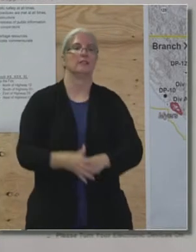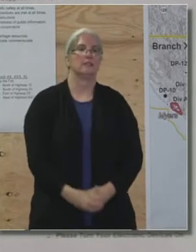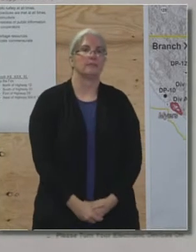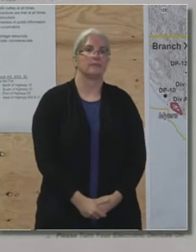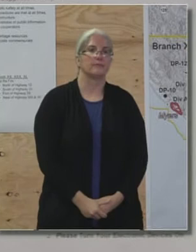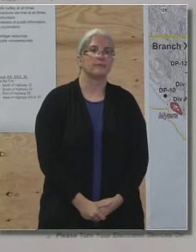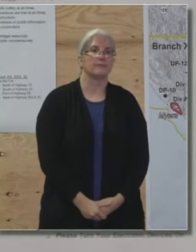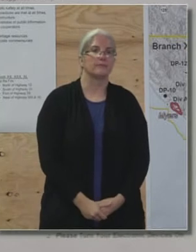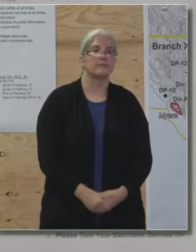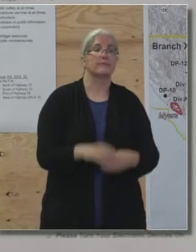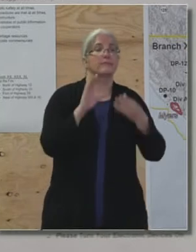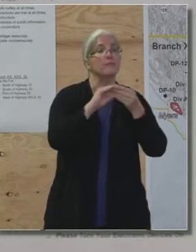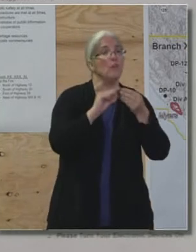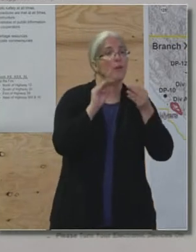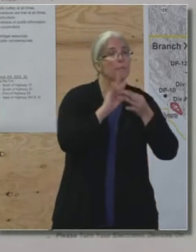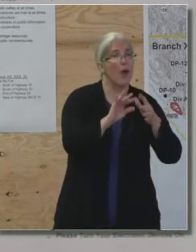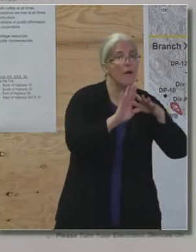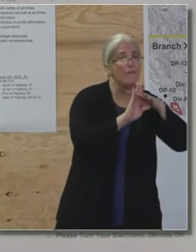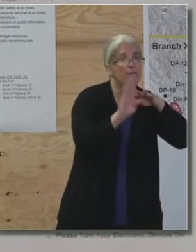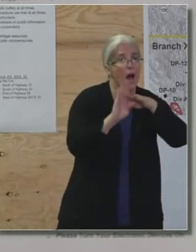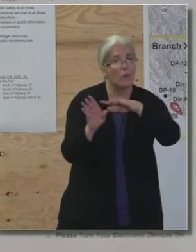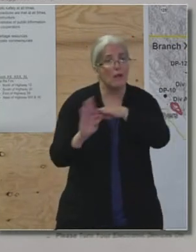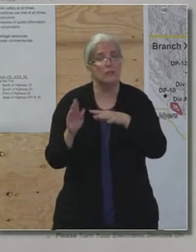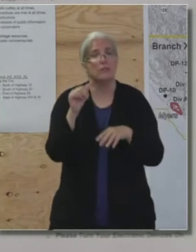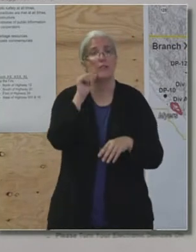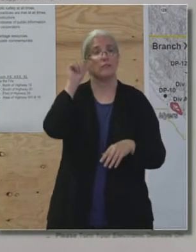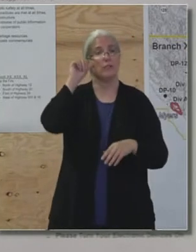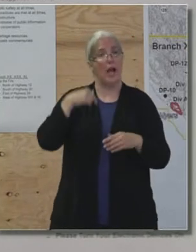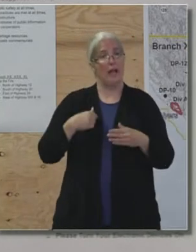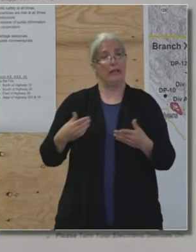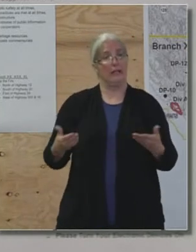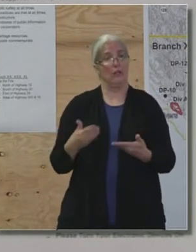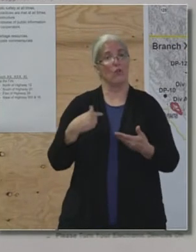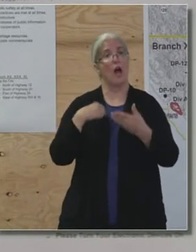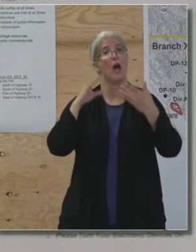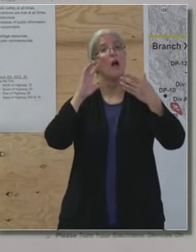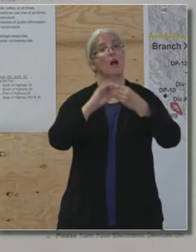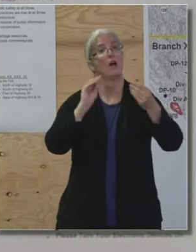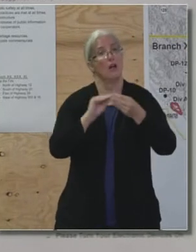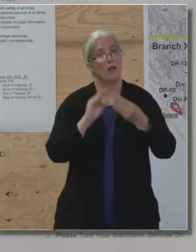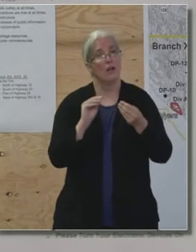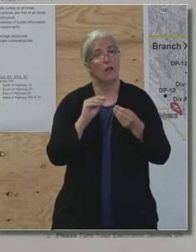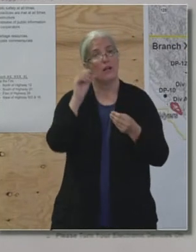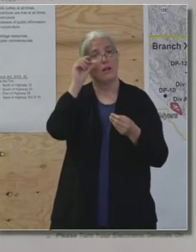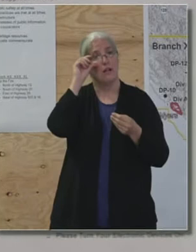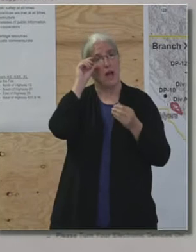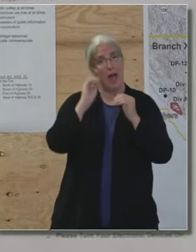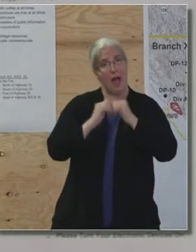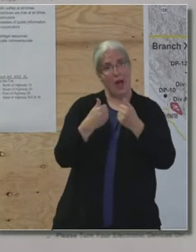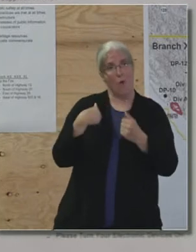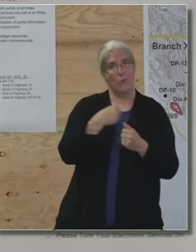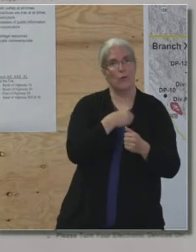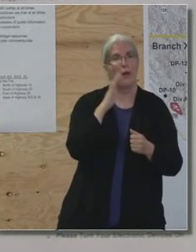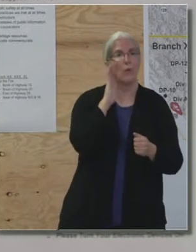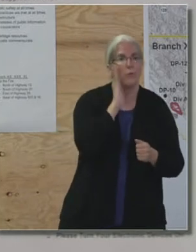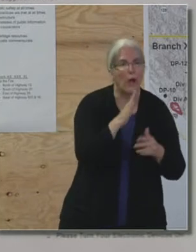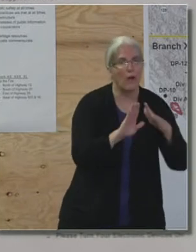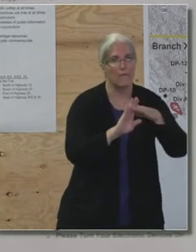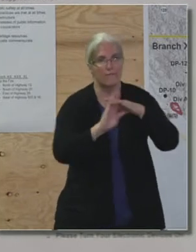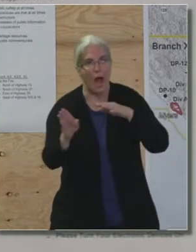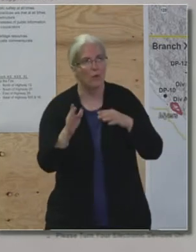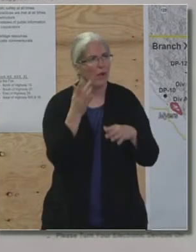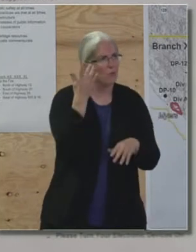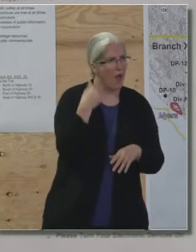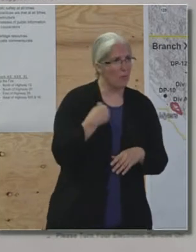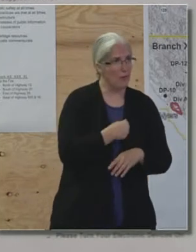seguimos hablando de evacuaciones hablando con la comunidad de ayer de cómo realizamos evacuaciones y las razones